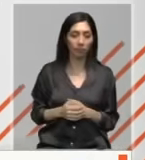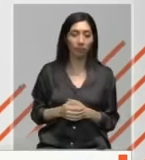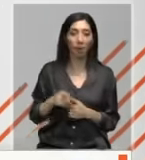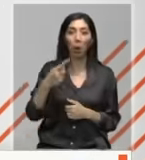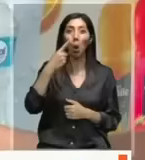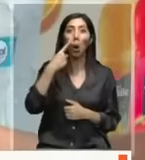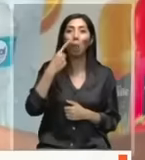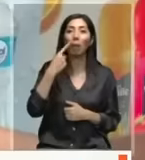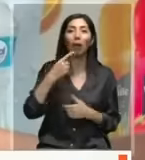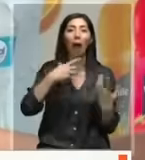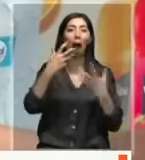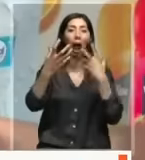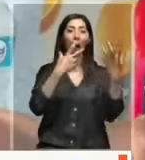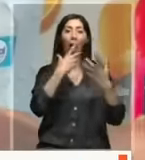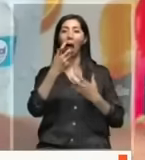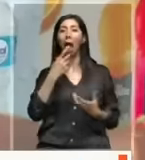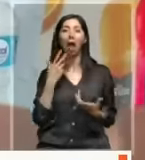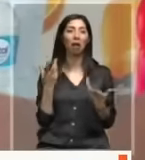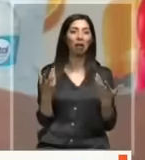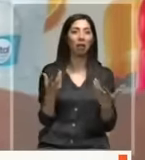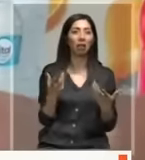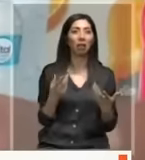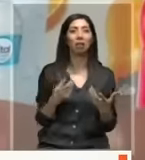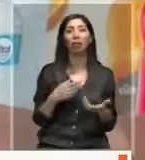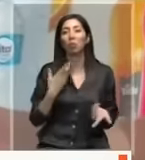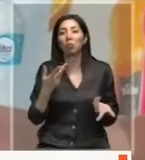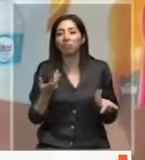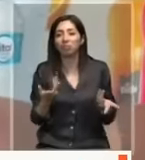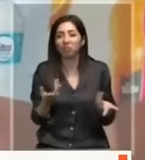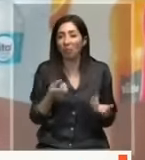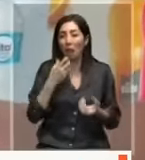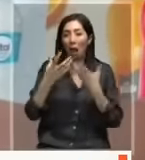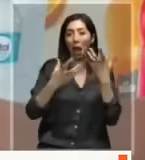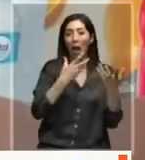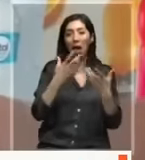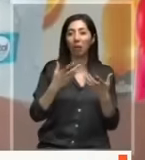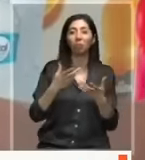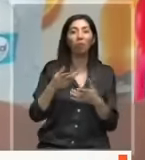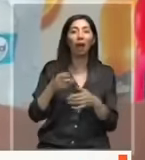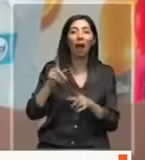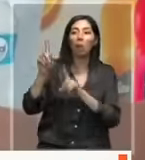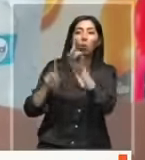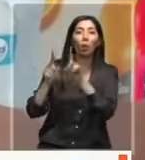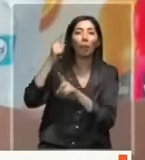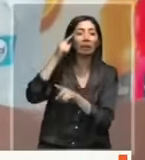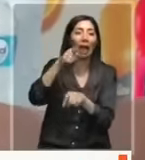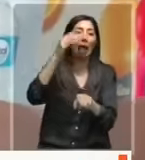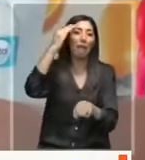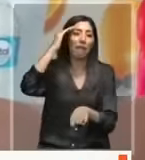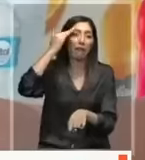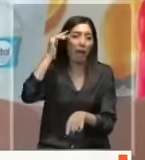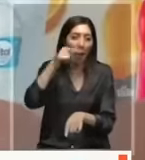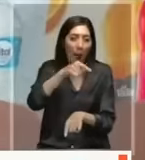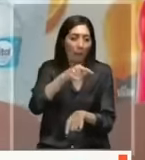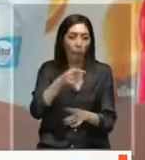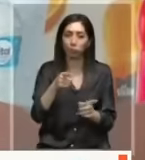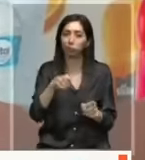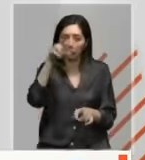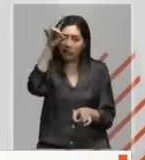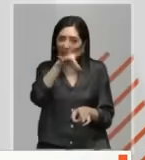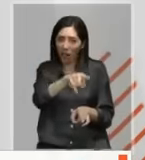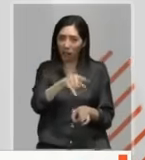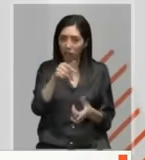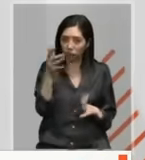después se puso a gritar aquí, que cosas que, bueno, que dicen que enfermo mental, pero muy enfermo mental será, pero sabía muy bien lo que estaba